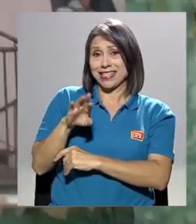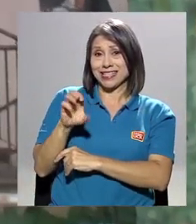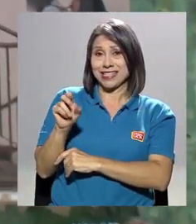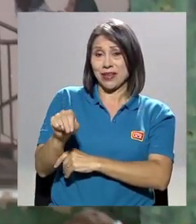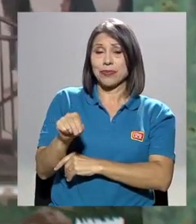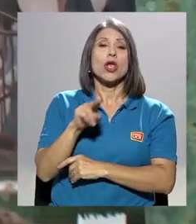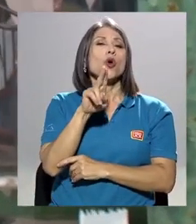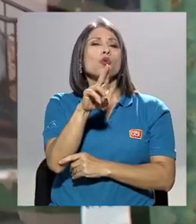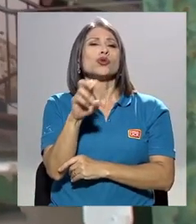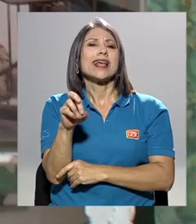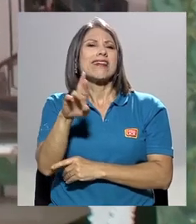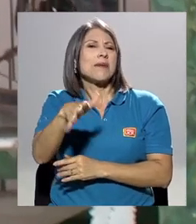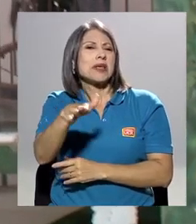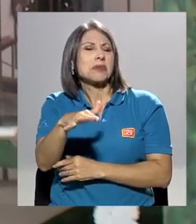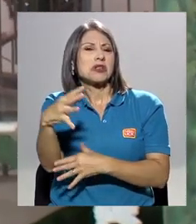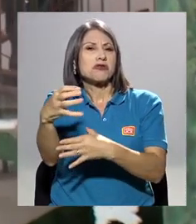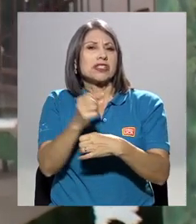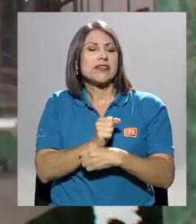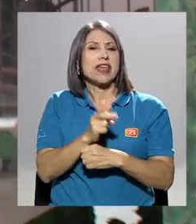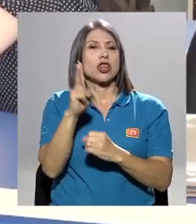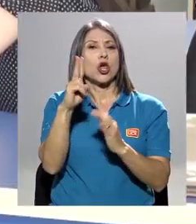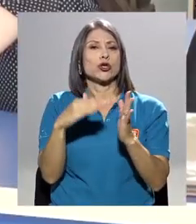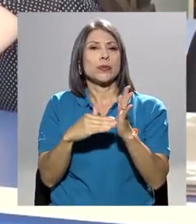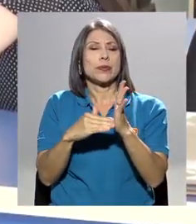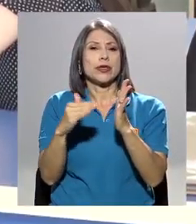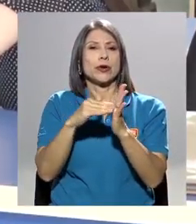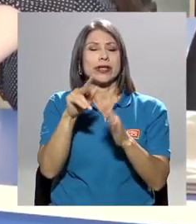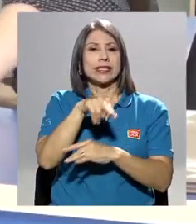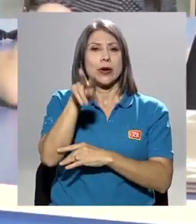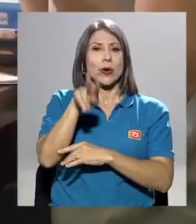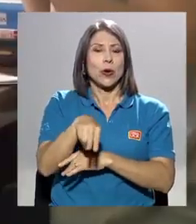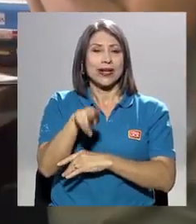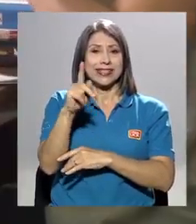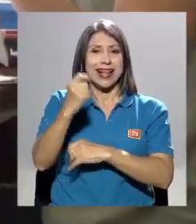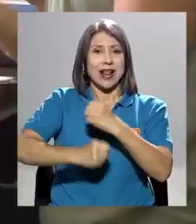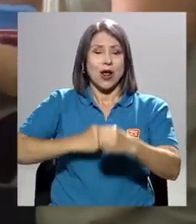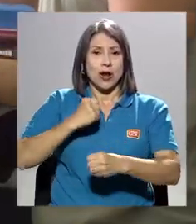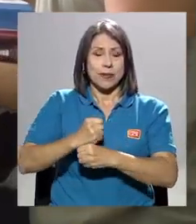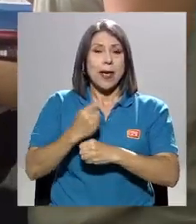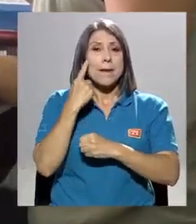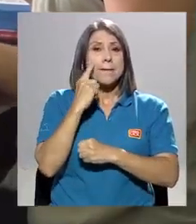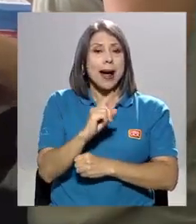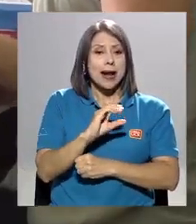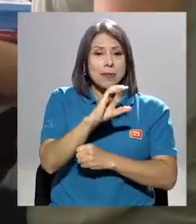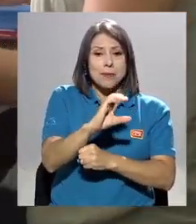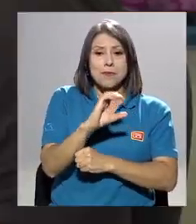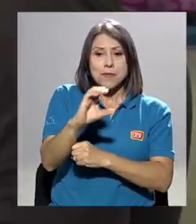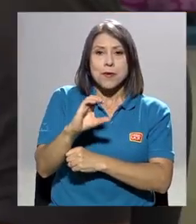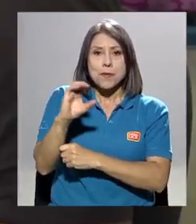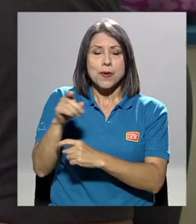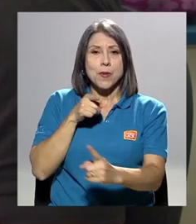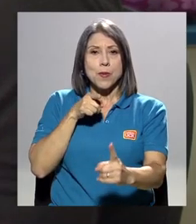recibe alrededor de 2.000 millones de colones anuales por concepto de destinos específicos.